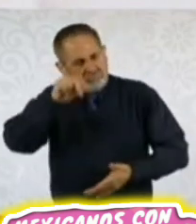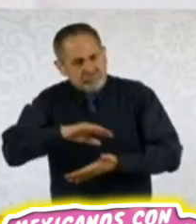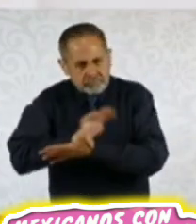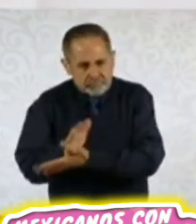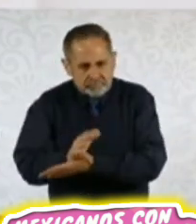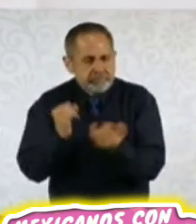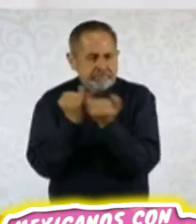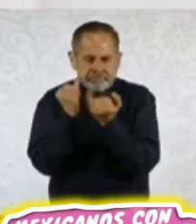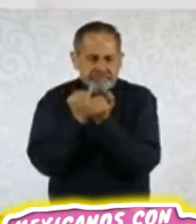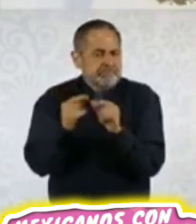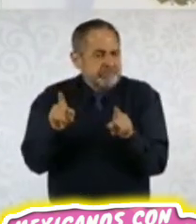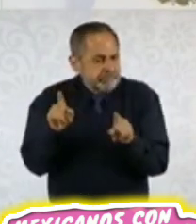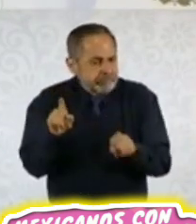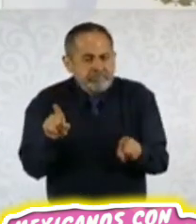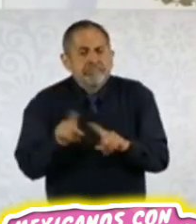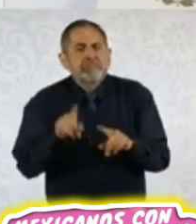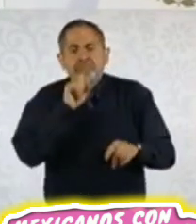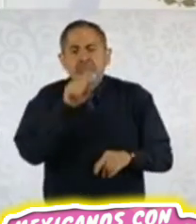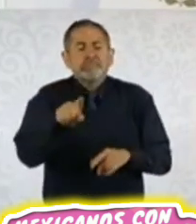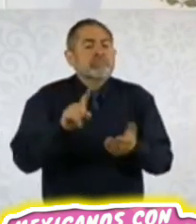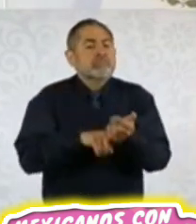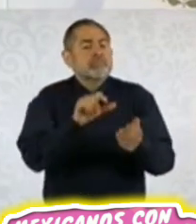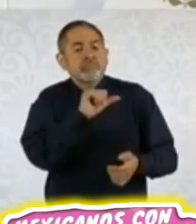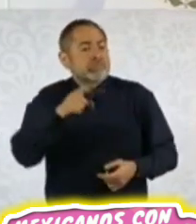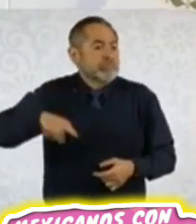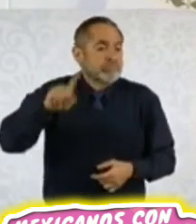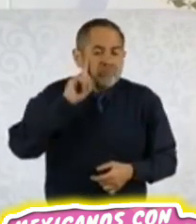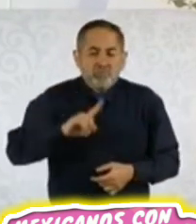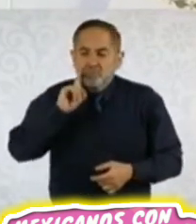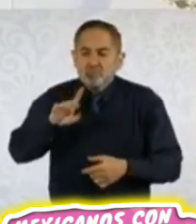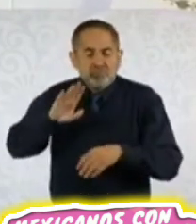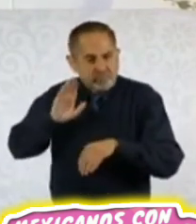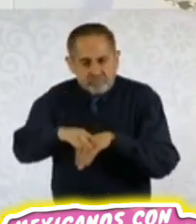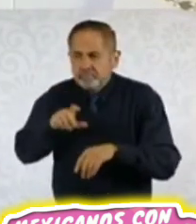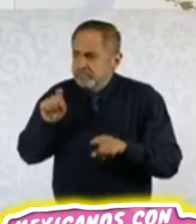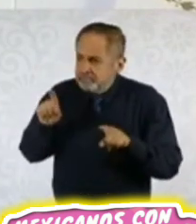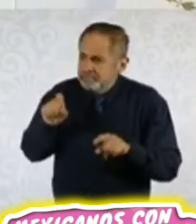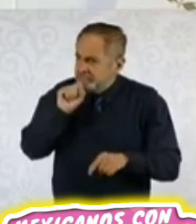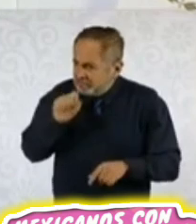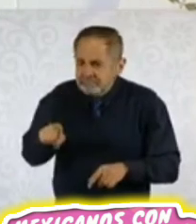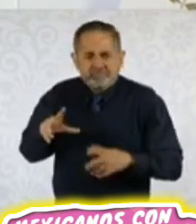a tocar el tema además de las mujeres, porque